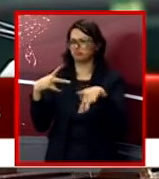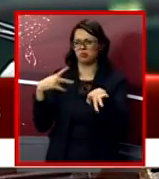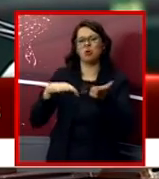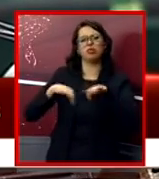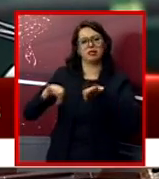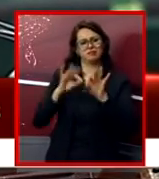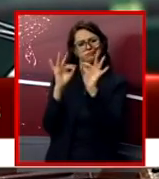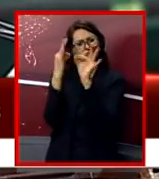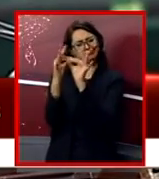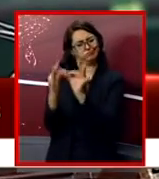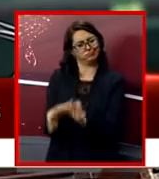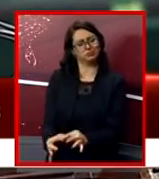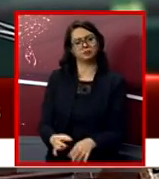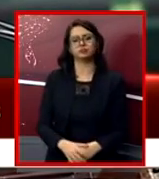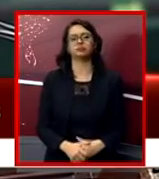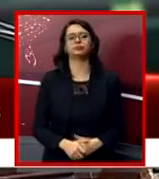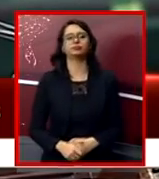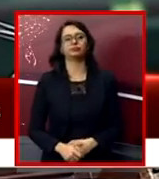trabajo durante la tragedia.